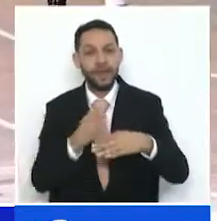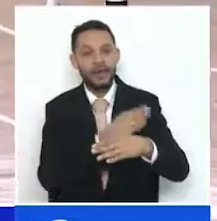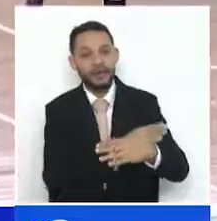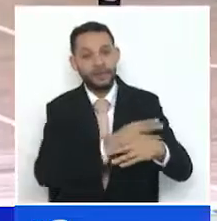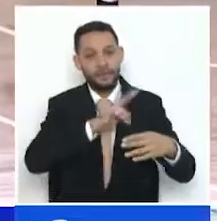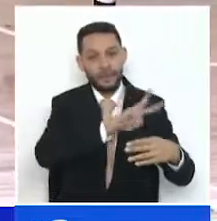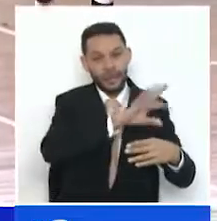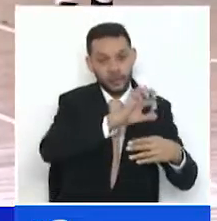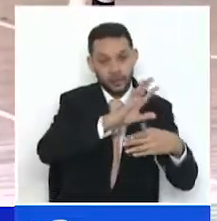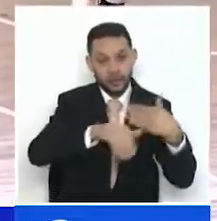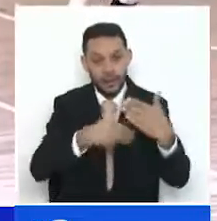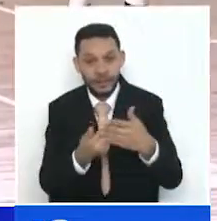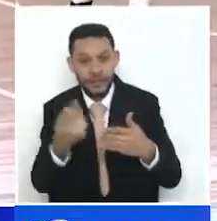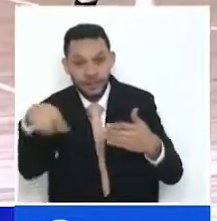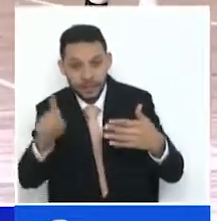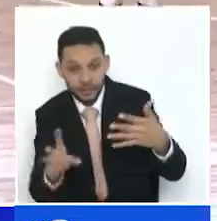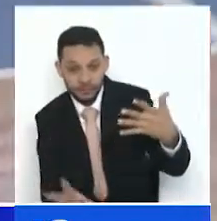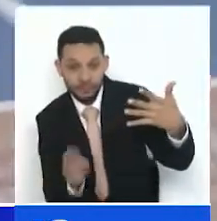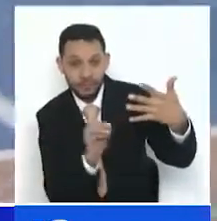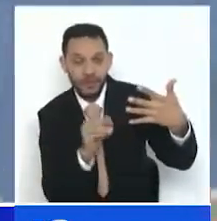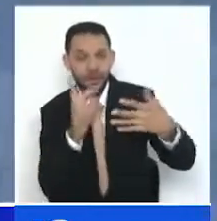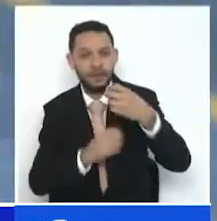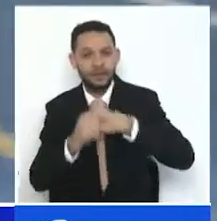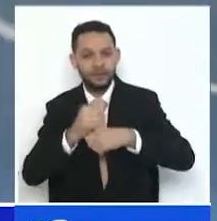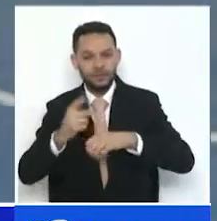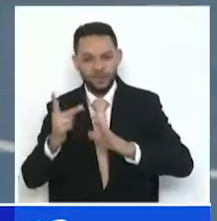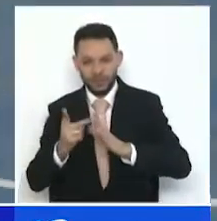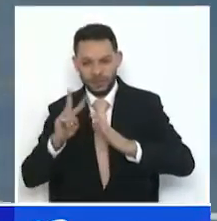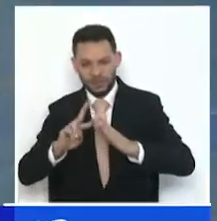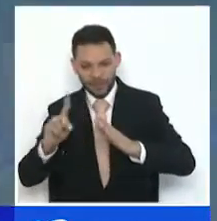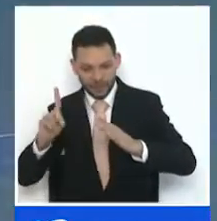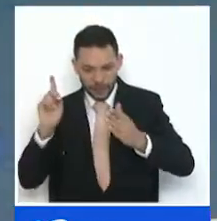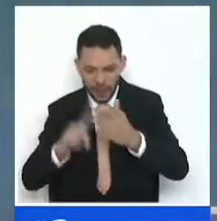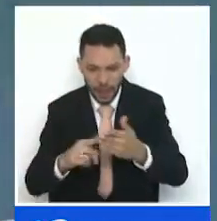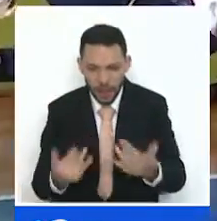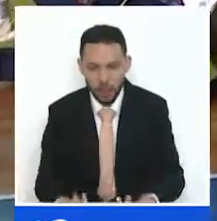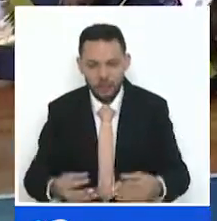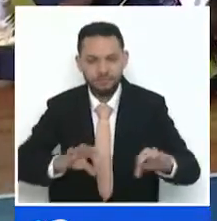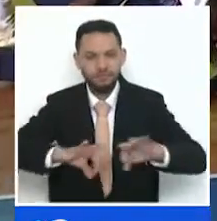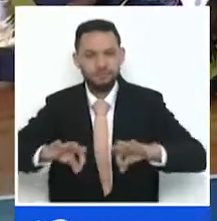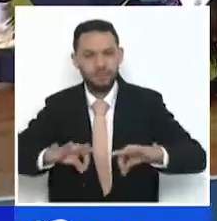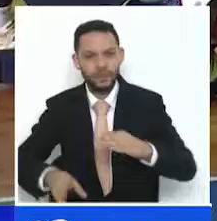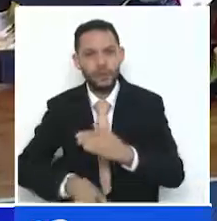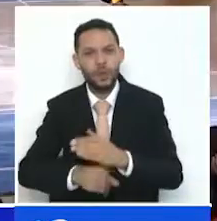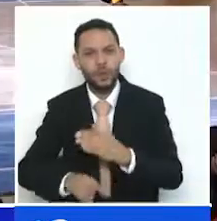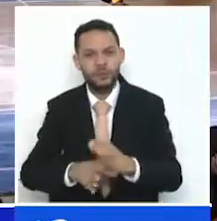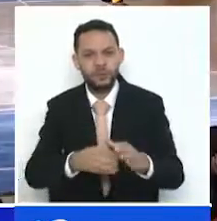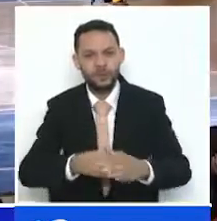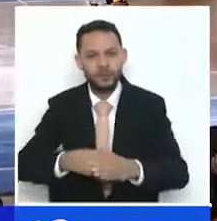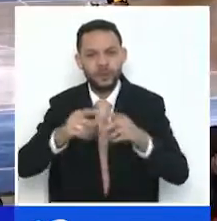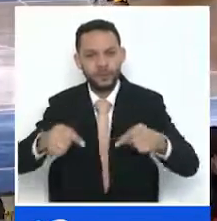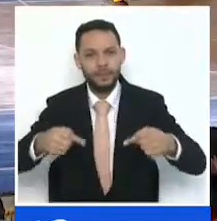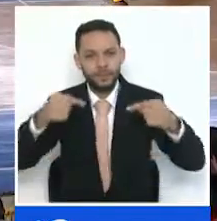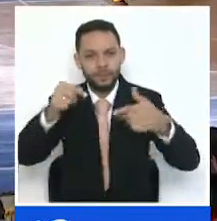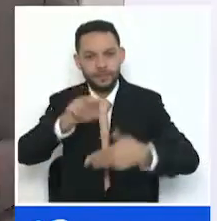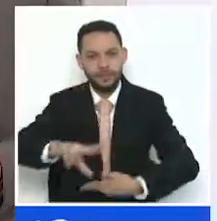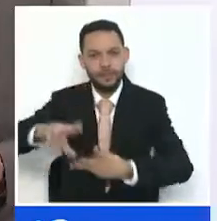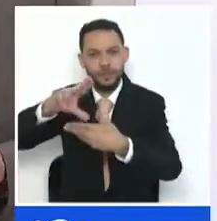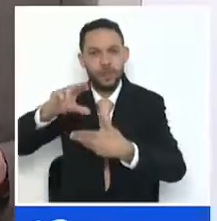en el ranking mundial de voleibol en 2021, con el trabajo continuo de ligas y el equipo, se espera un buen desempeño de la selección en el campeonato